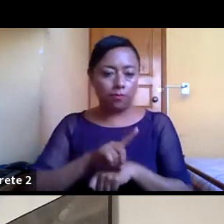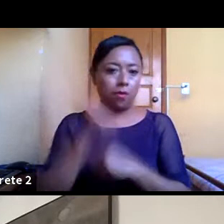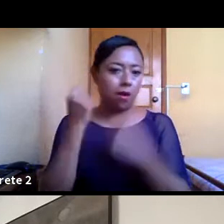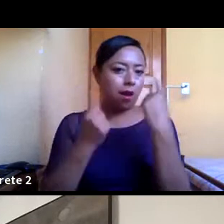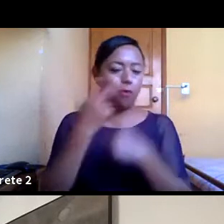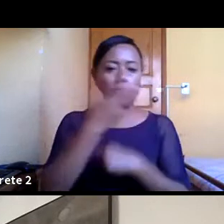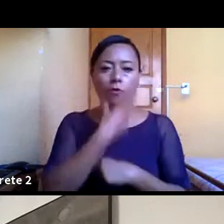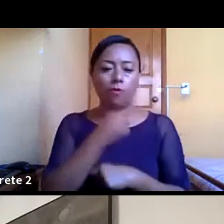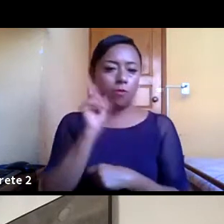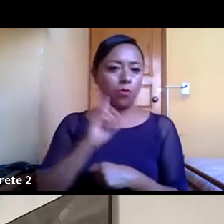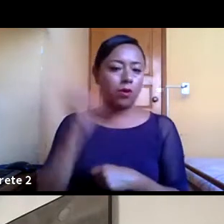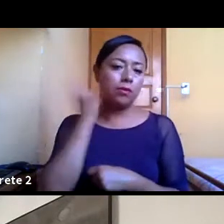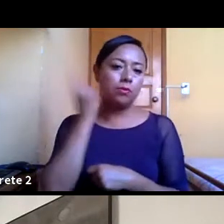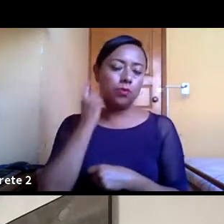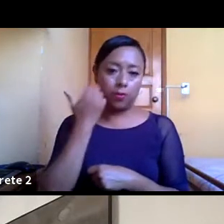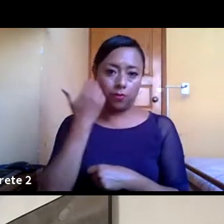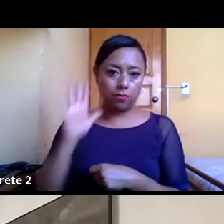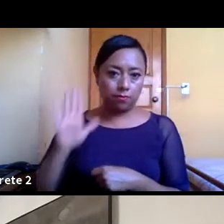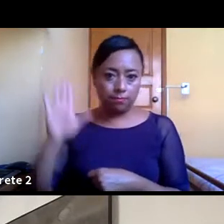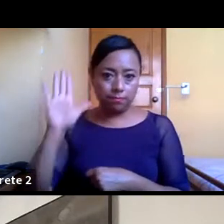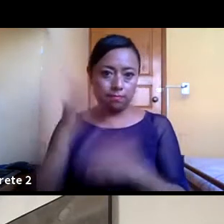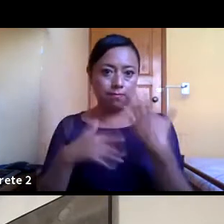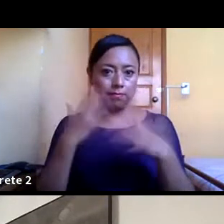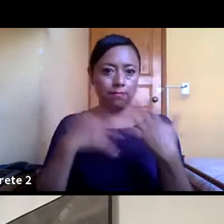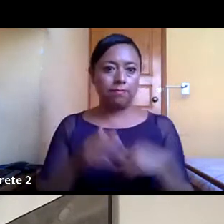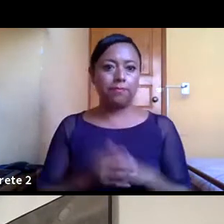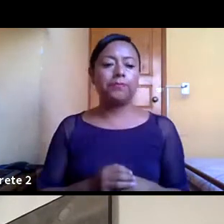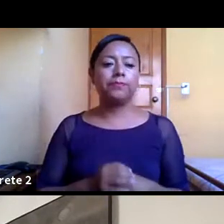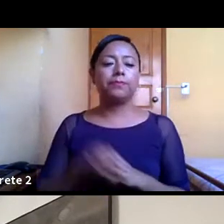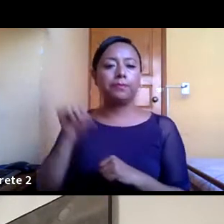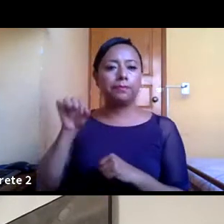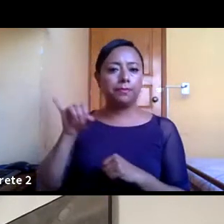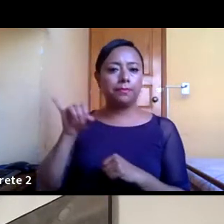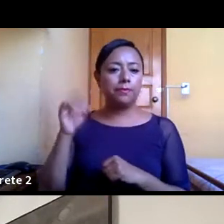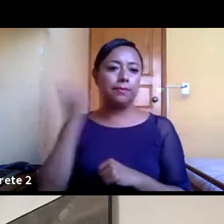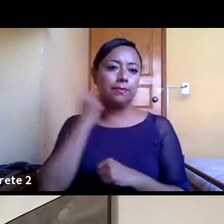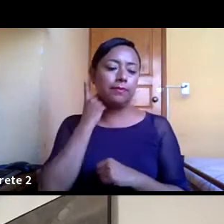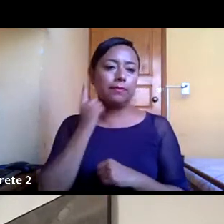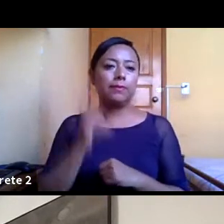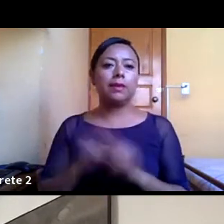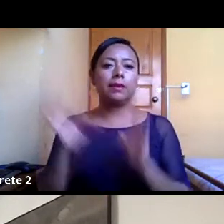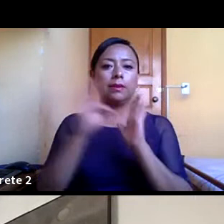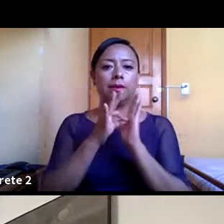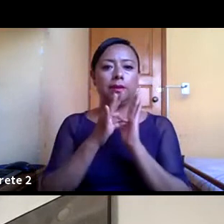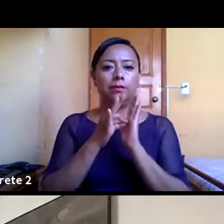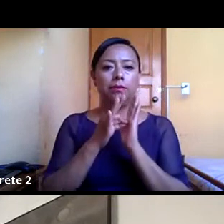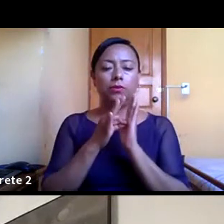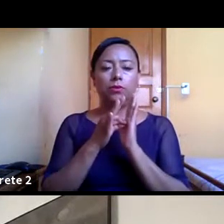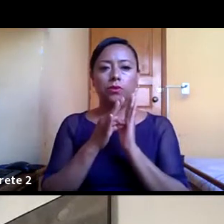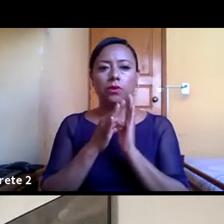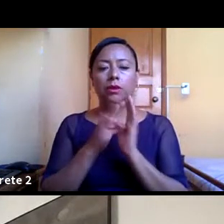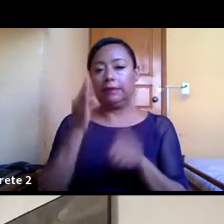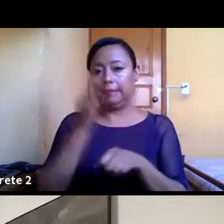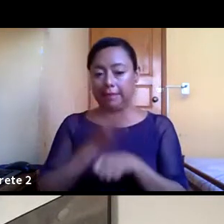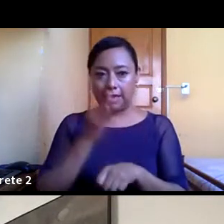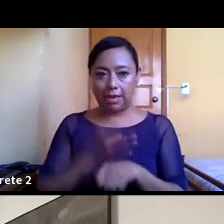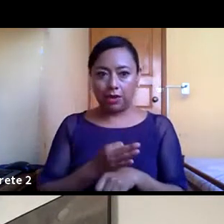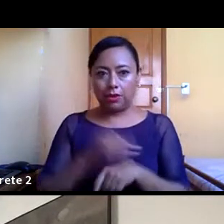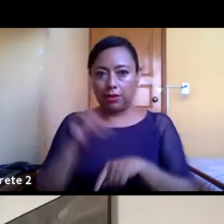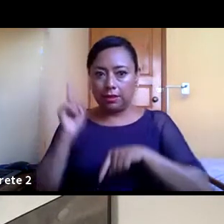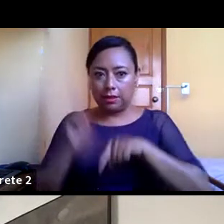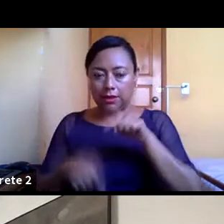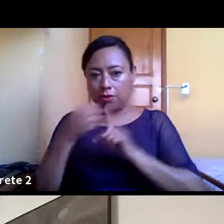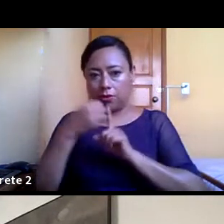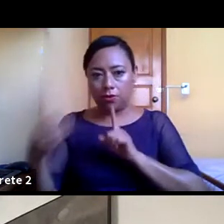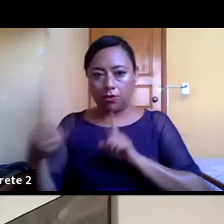desea hacer el uso de la voz? Sí, diputado. El punto que no estaría, que estaríamos solicitando se retirara de la orden del